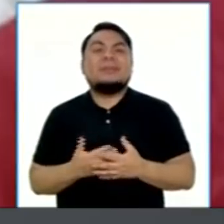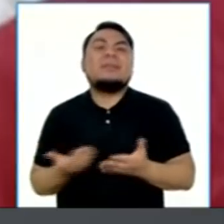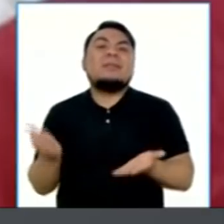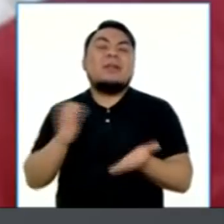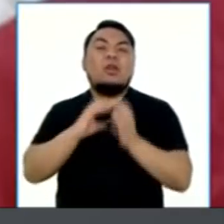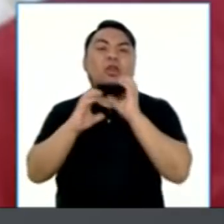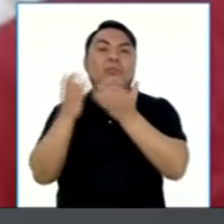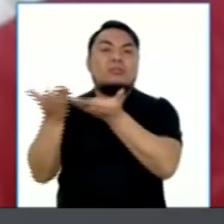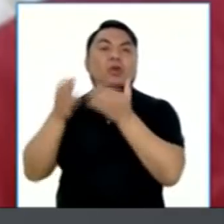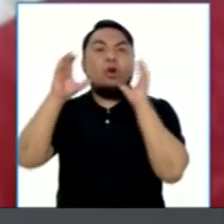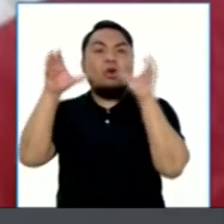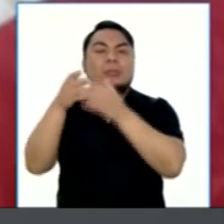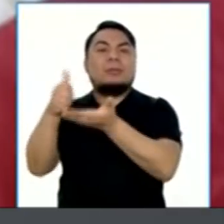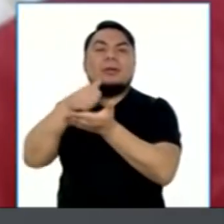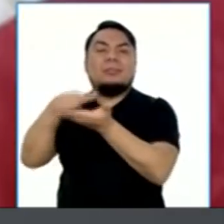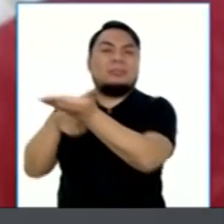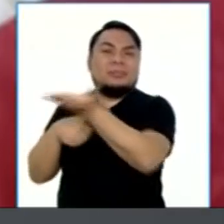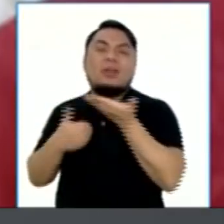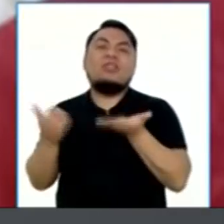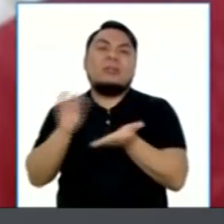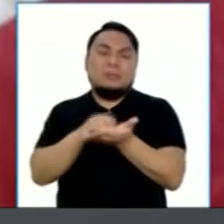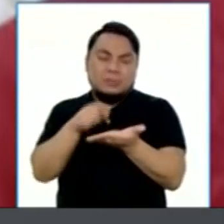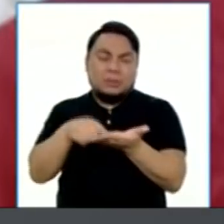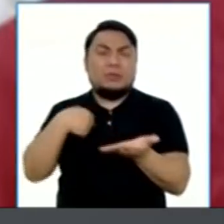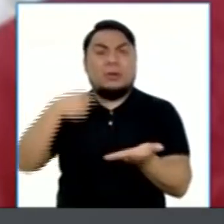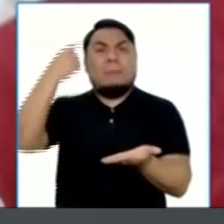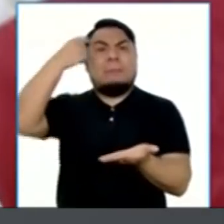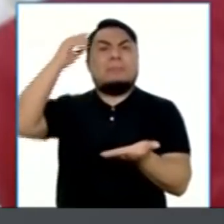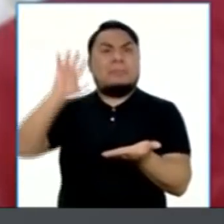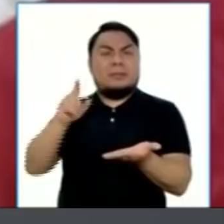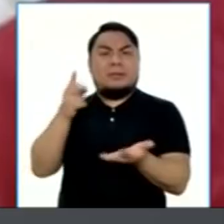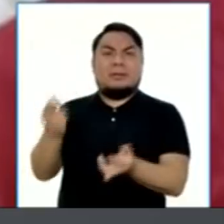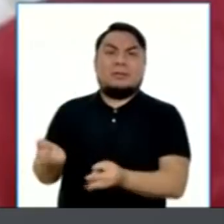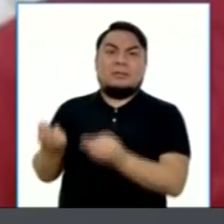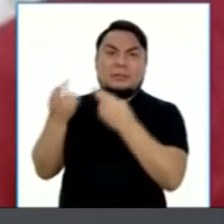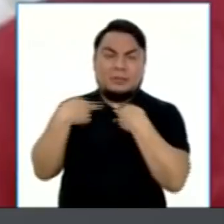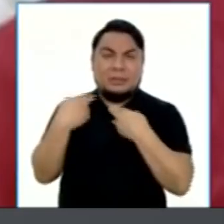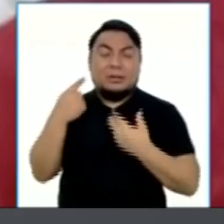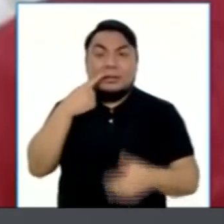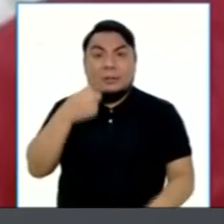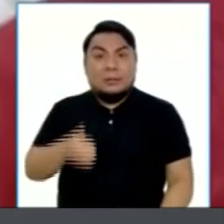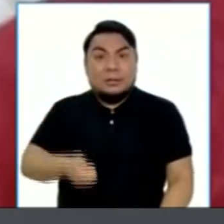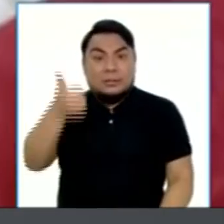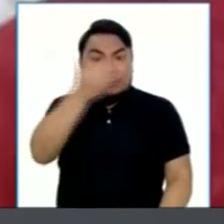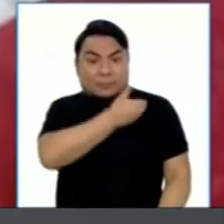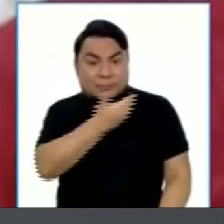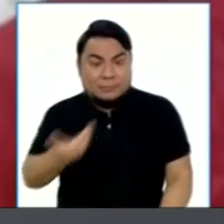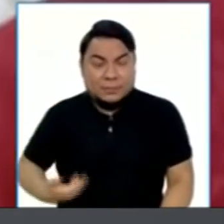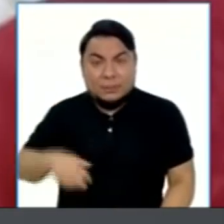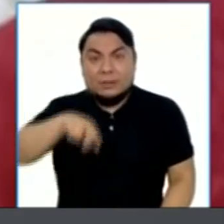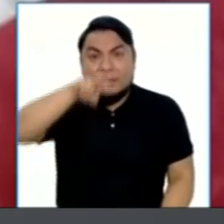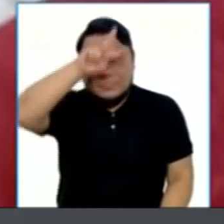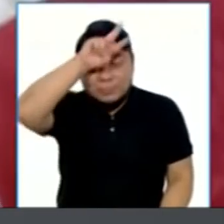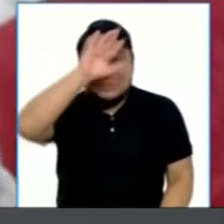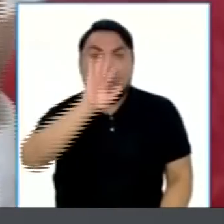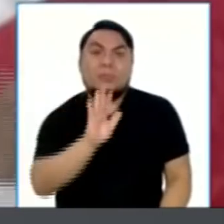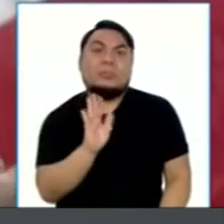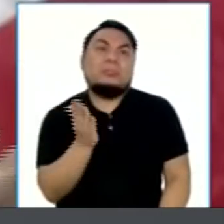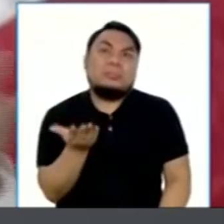una comunicación del Congreso. Yo pensé que nos iba a contestar, si el presidente del Perú